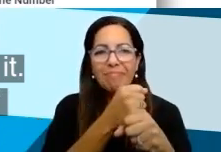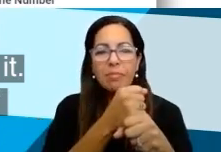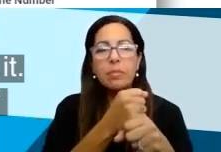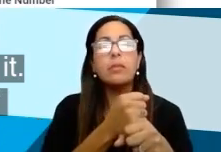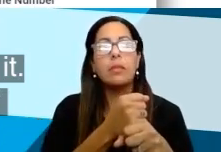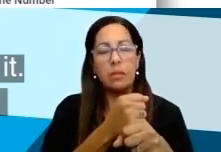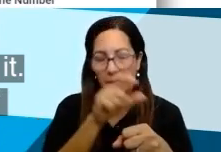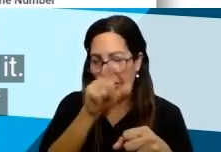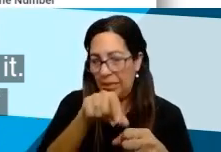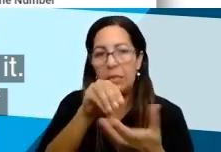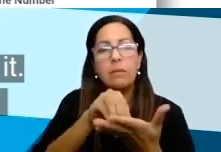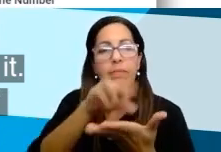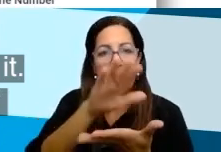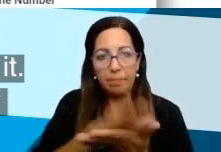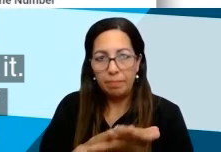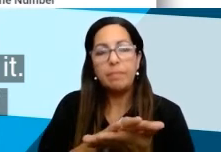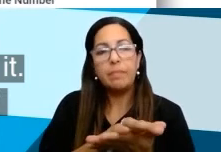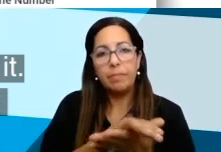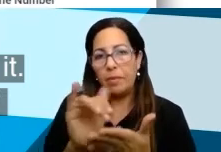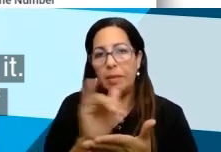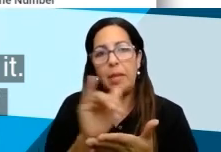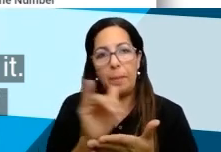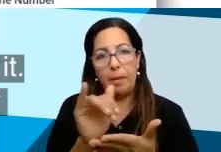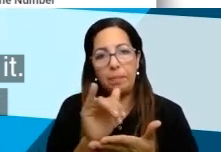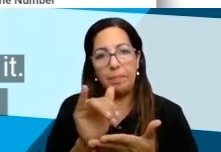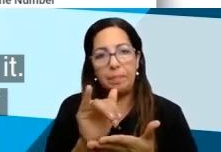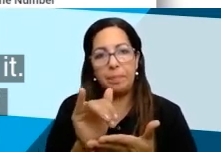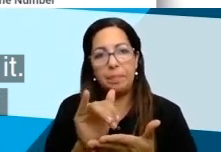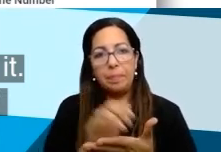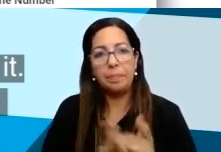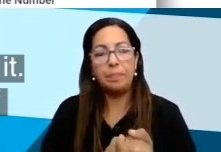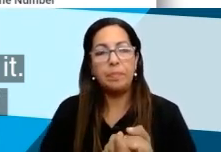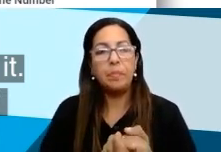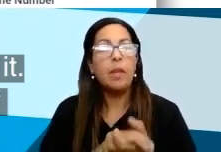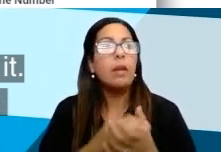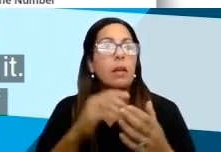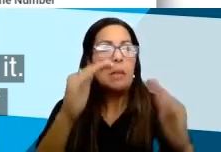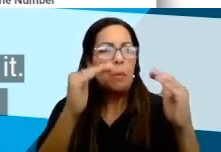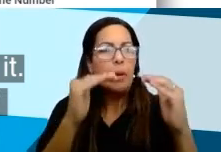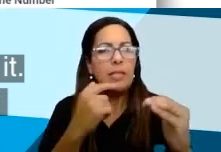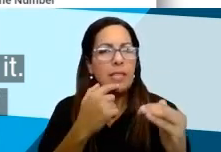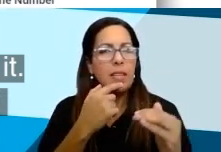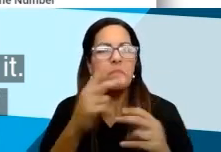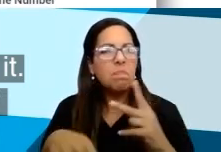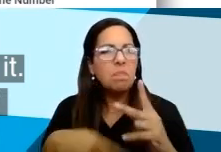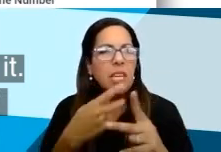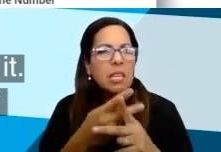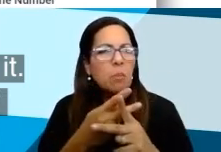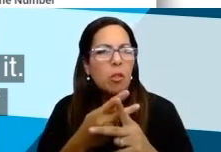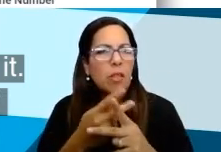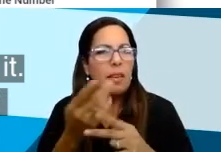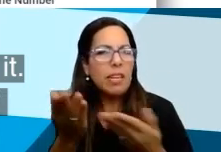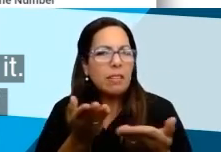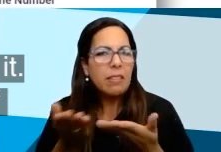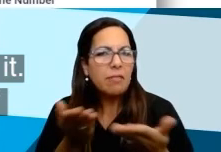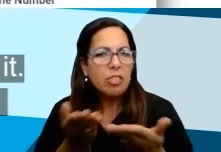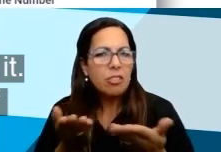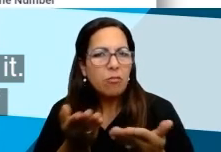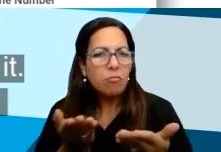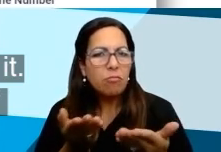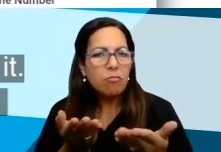pues también la pueden incorporar. El tipo de negocio nos ayudaría también para, de alguna